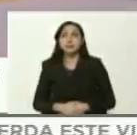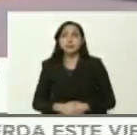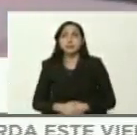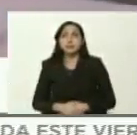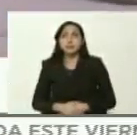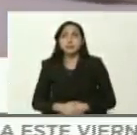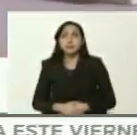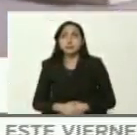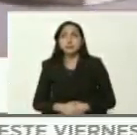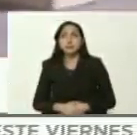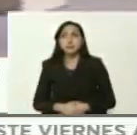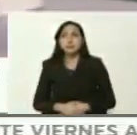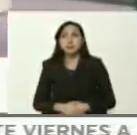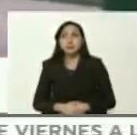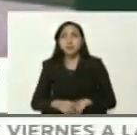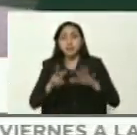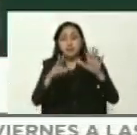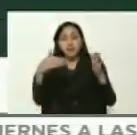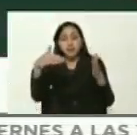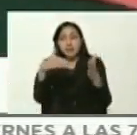por